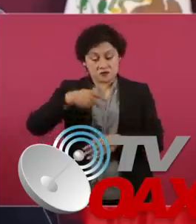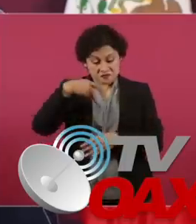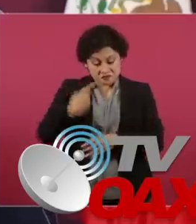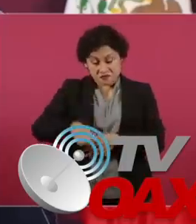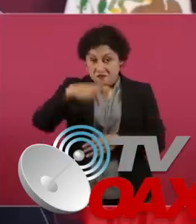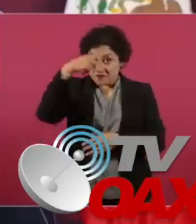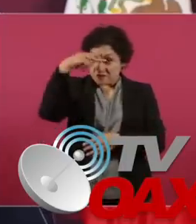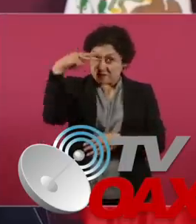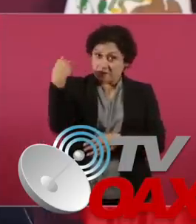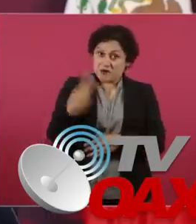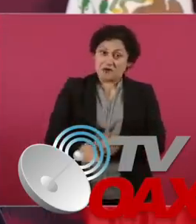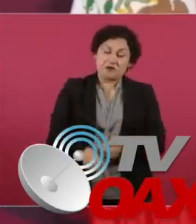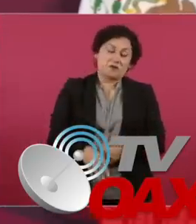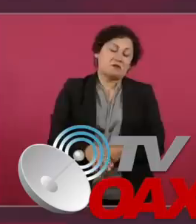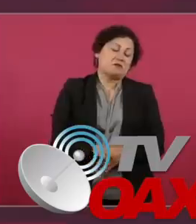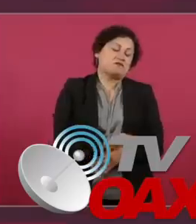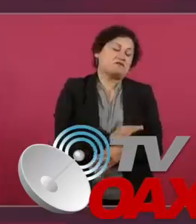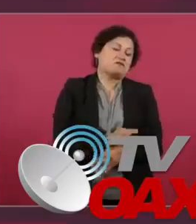México,